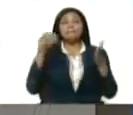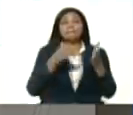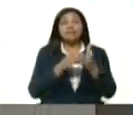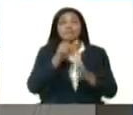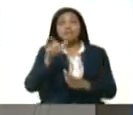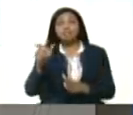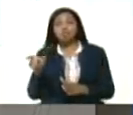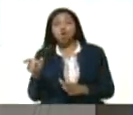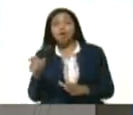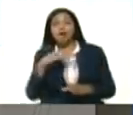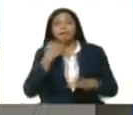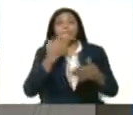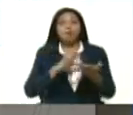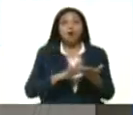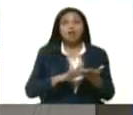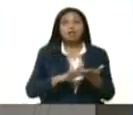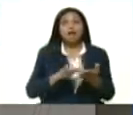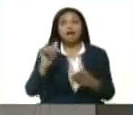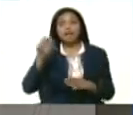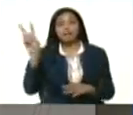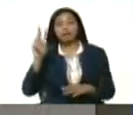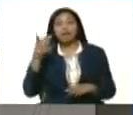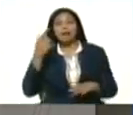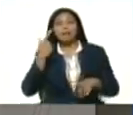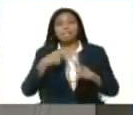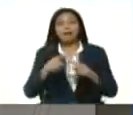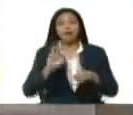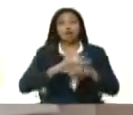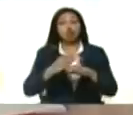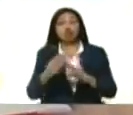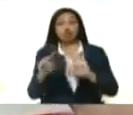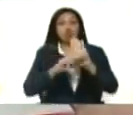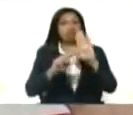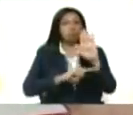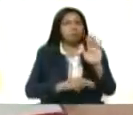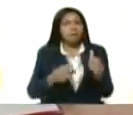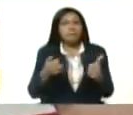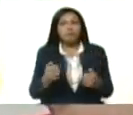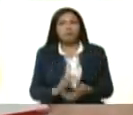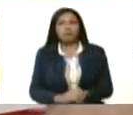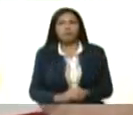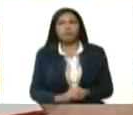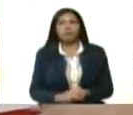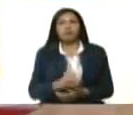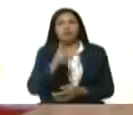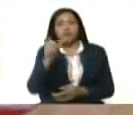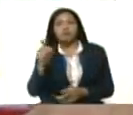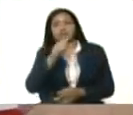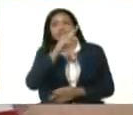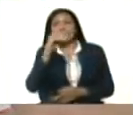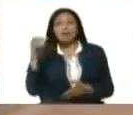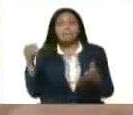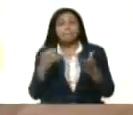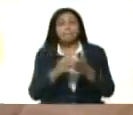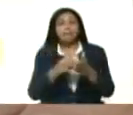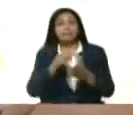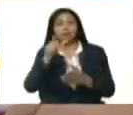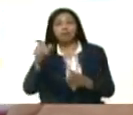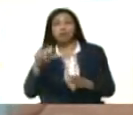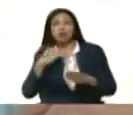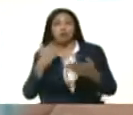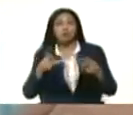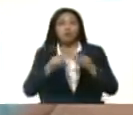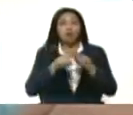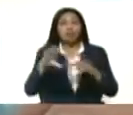por COVID-19. Aquí está la tasa de mortalidad por 100.000 habitantes también, comparada con la tasa de mortalidad por 100.000 habitantes